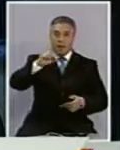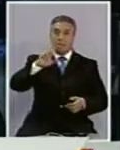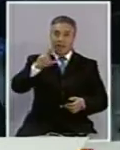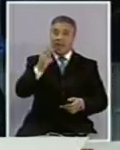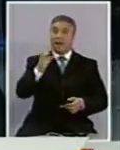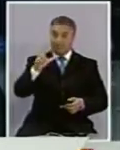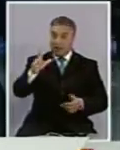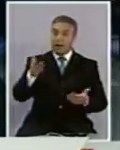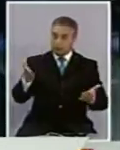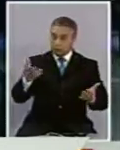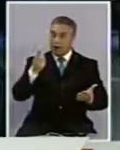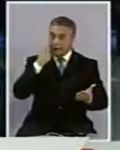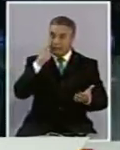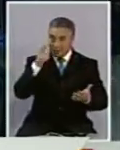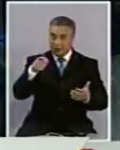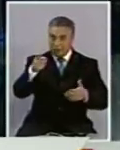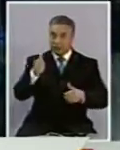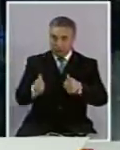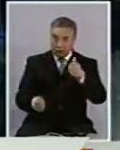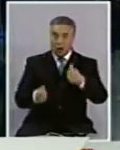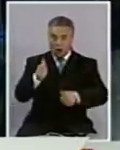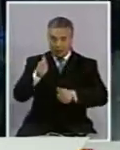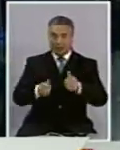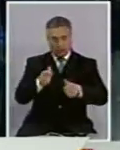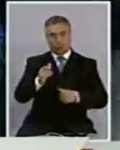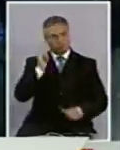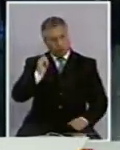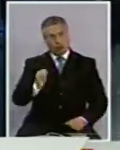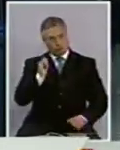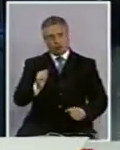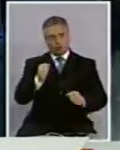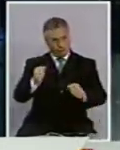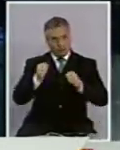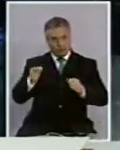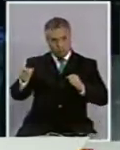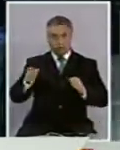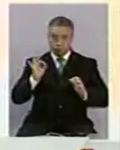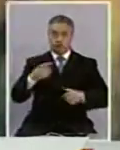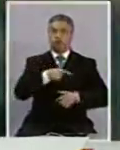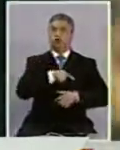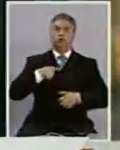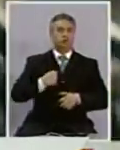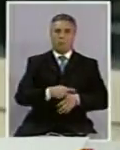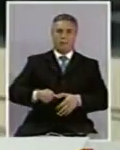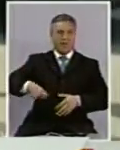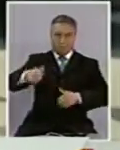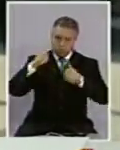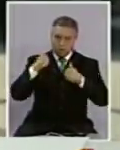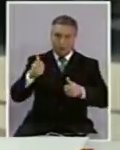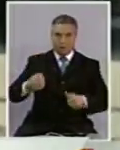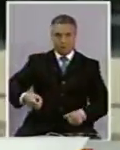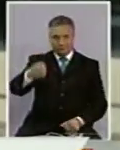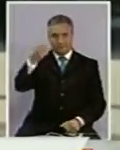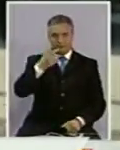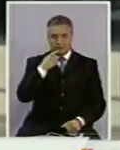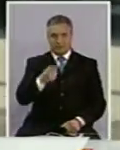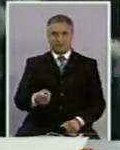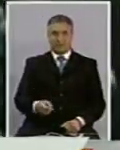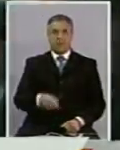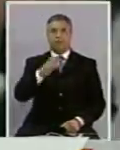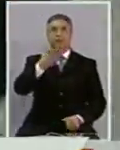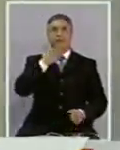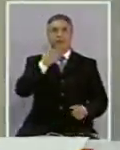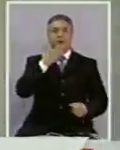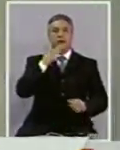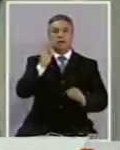con una película así. Es la competencia. Sí, fuerte, fuerte. Por fin algo de Superman bueno. Otro de los plus para el público